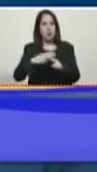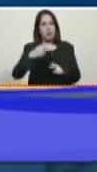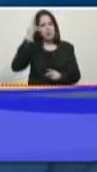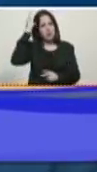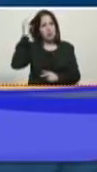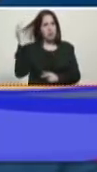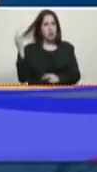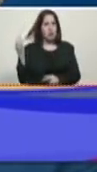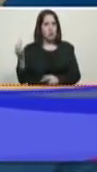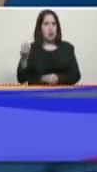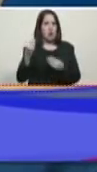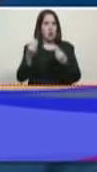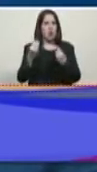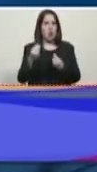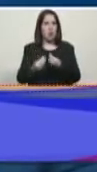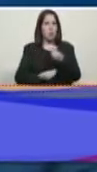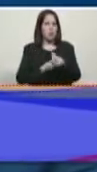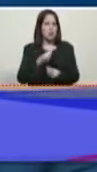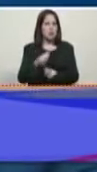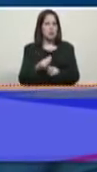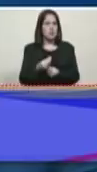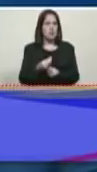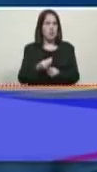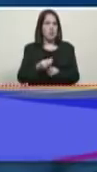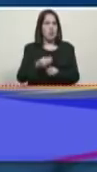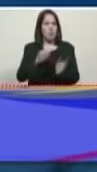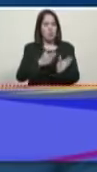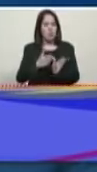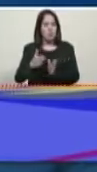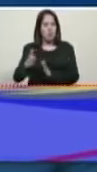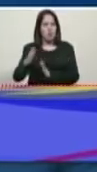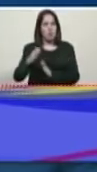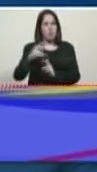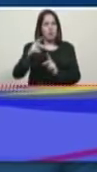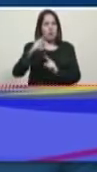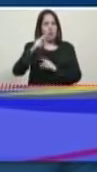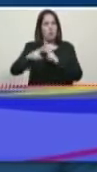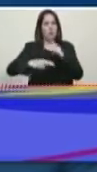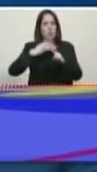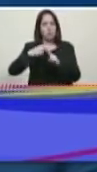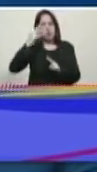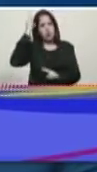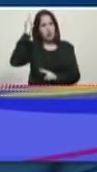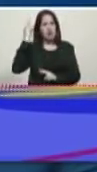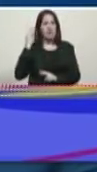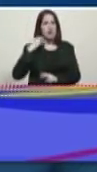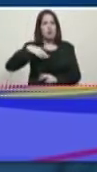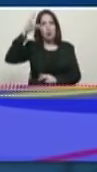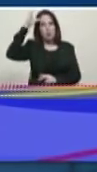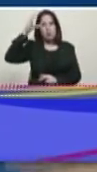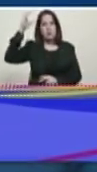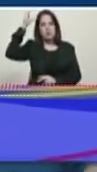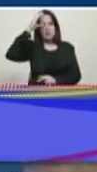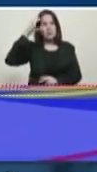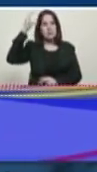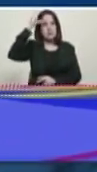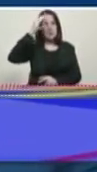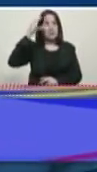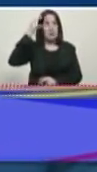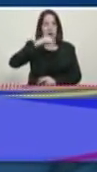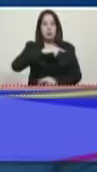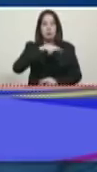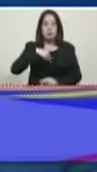creamos una un programa que se llamaba puerto cabello toma conciencia y a medida que uno iba